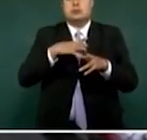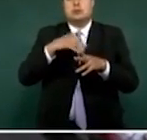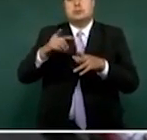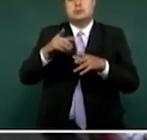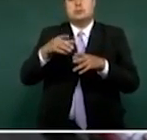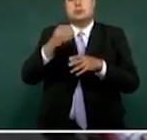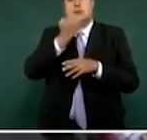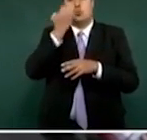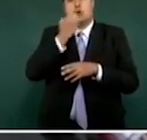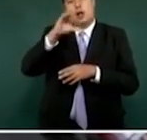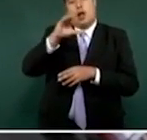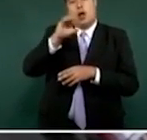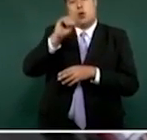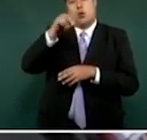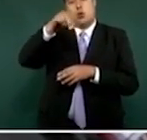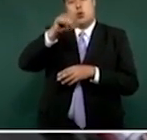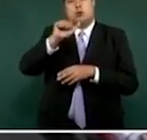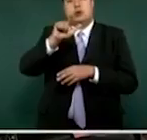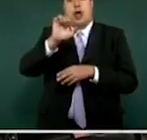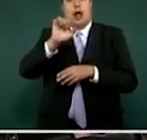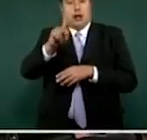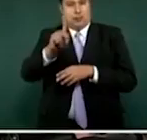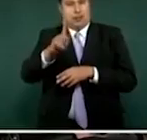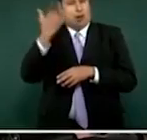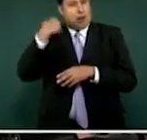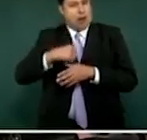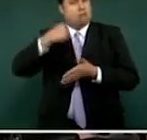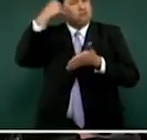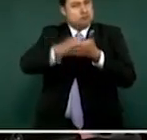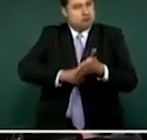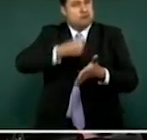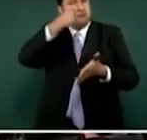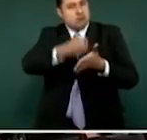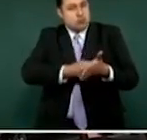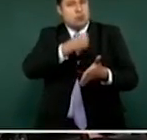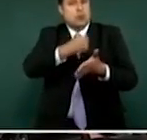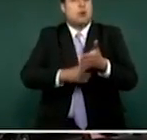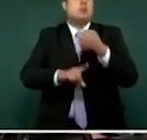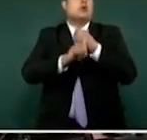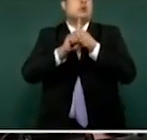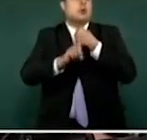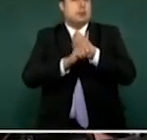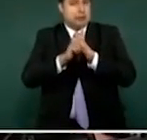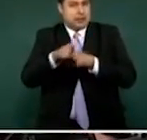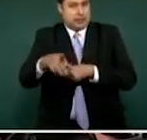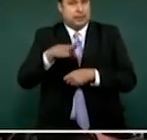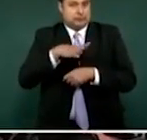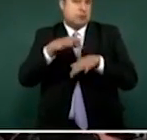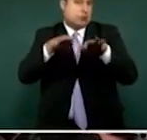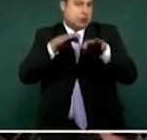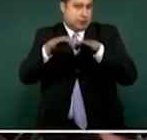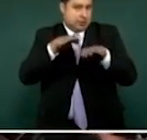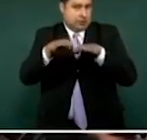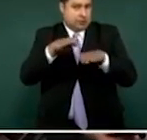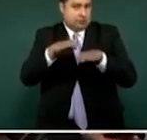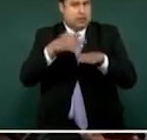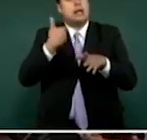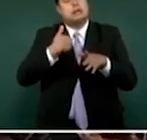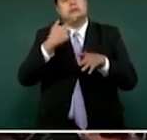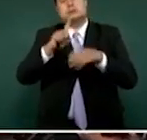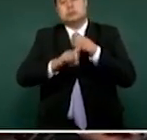CONALEP que vienen reclamando desde hace años una situación laboral